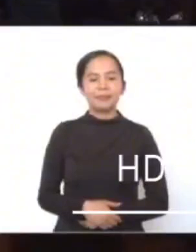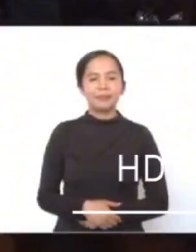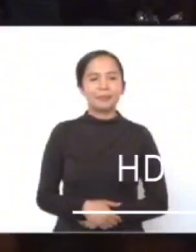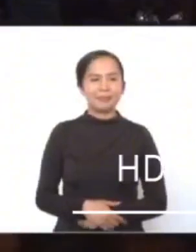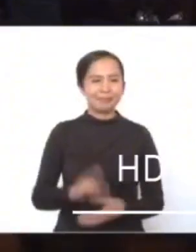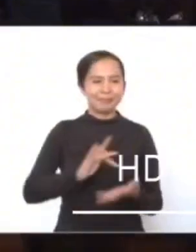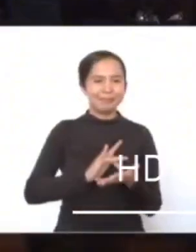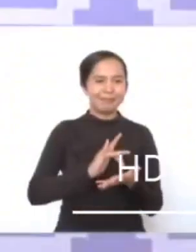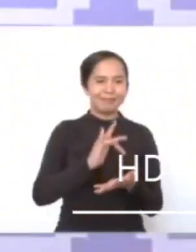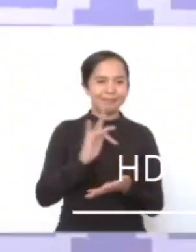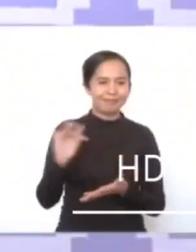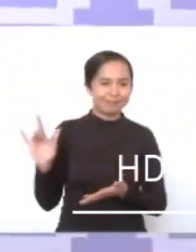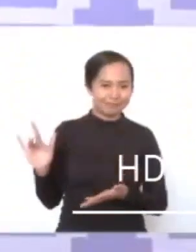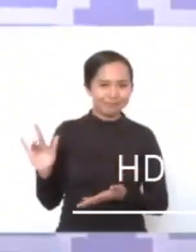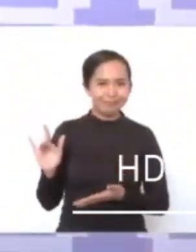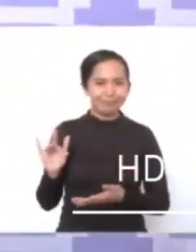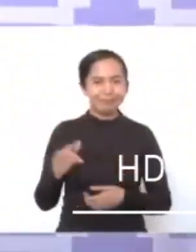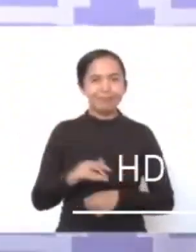Muchas gracias,